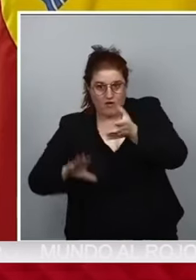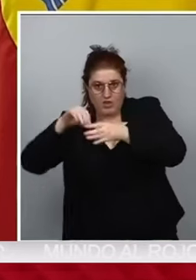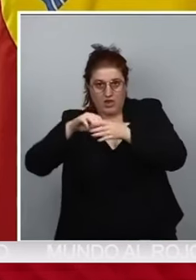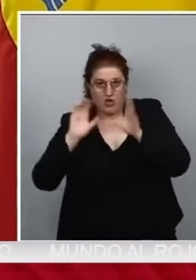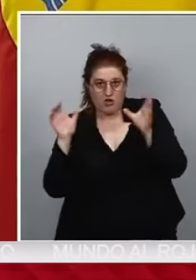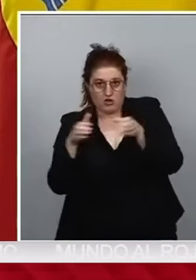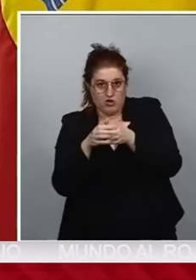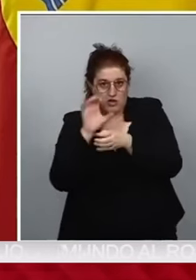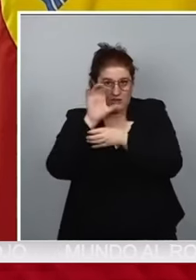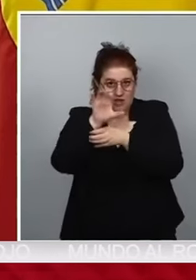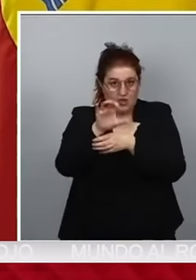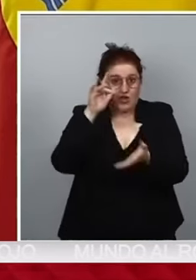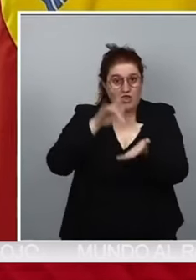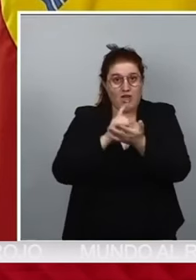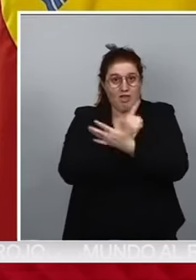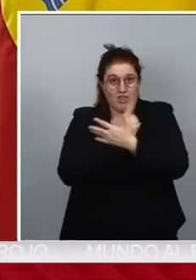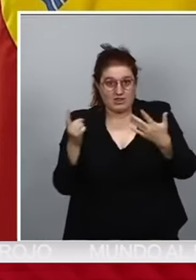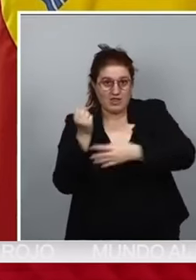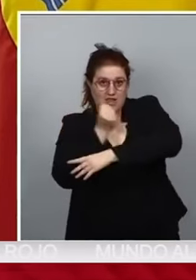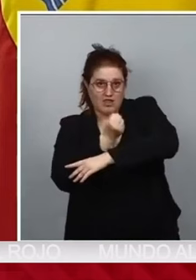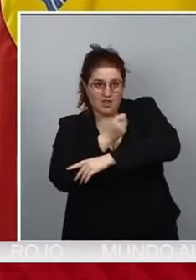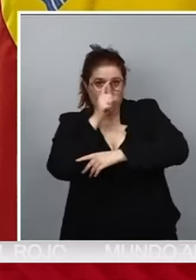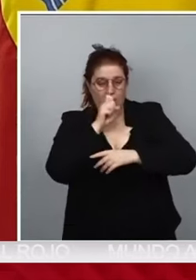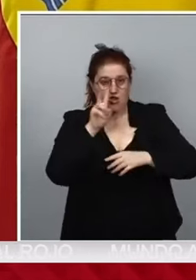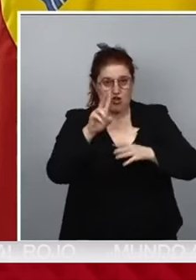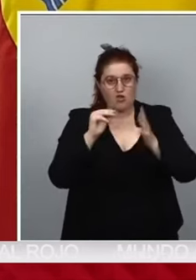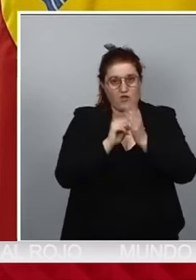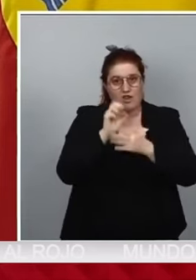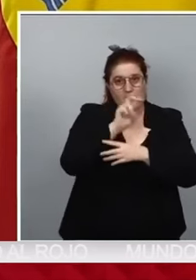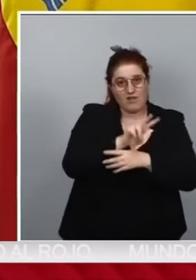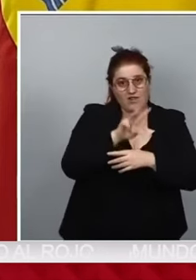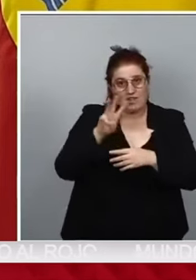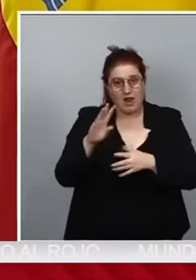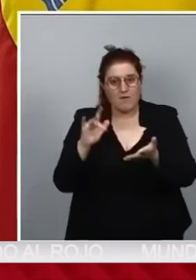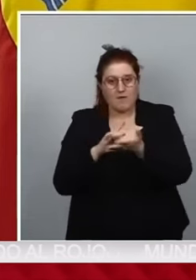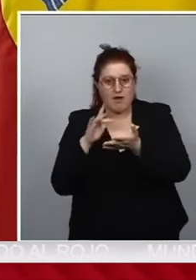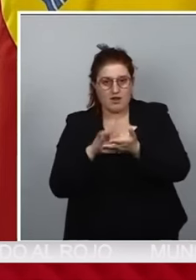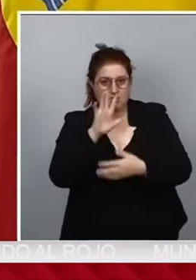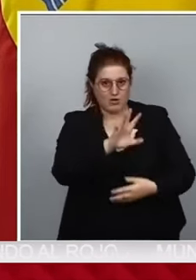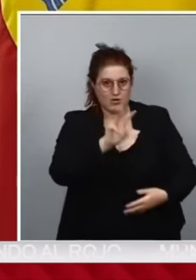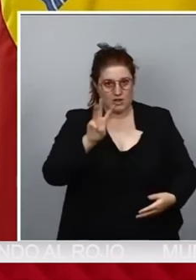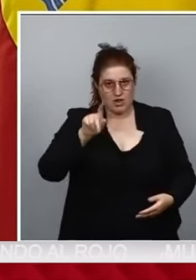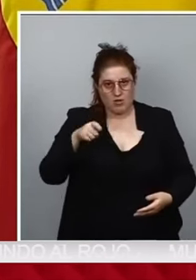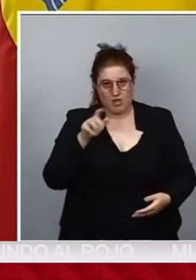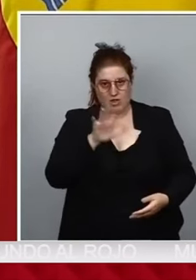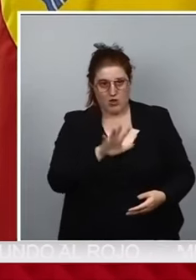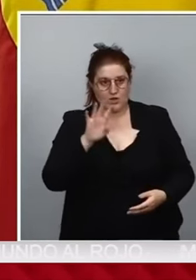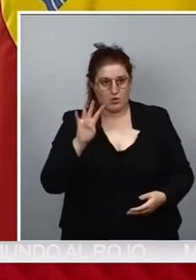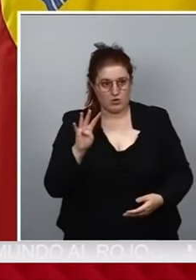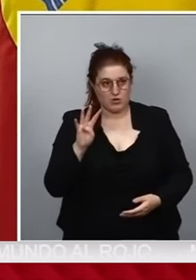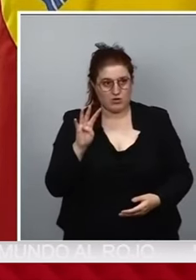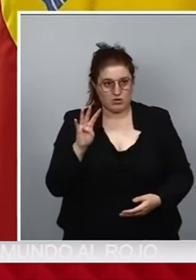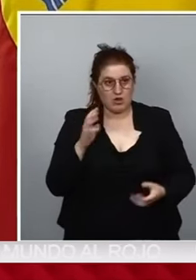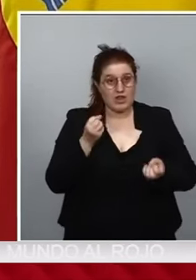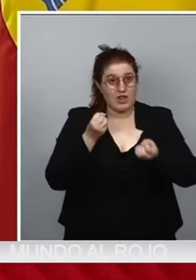estado el 16 de diciembre del 2023 en sus páginas 53 y 54 como digo